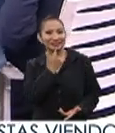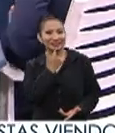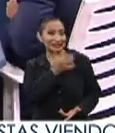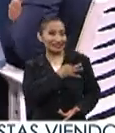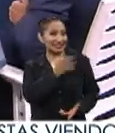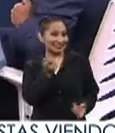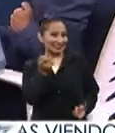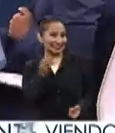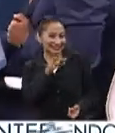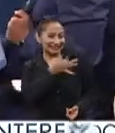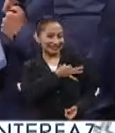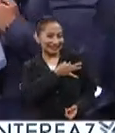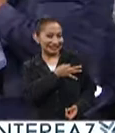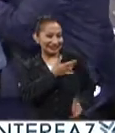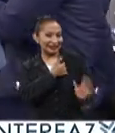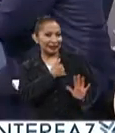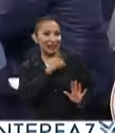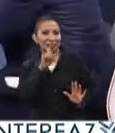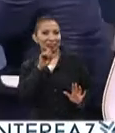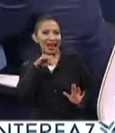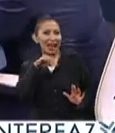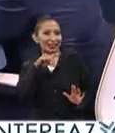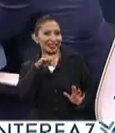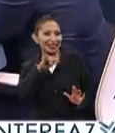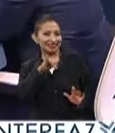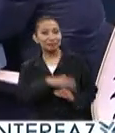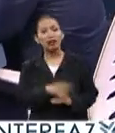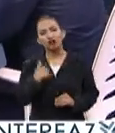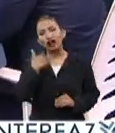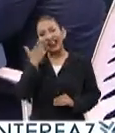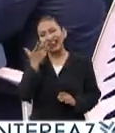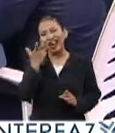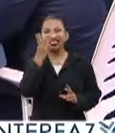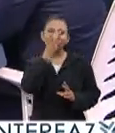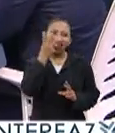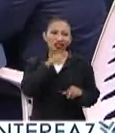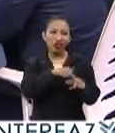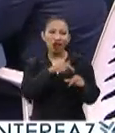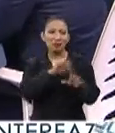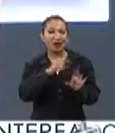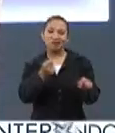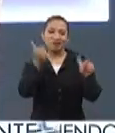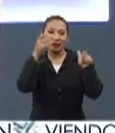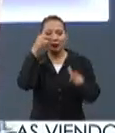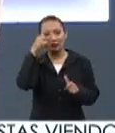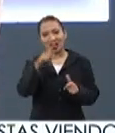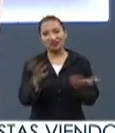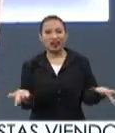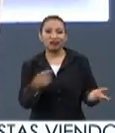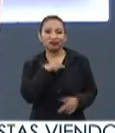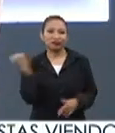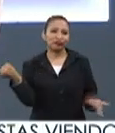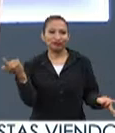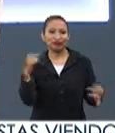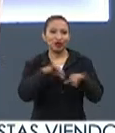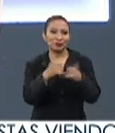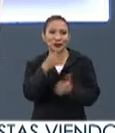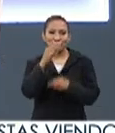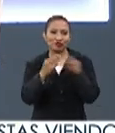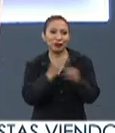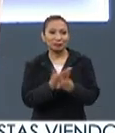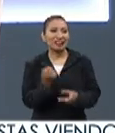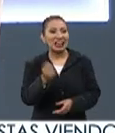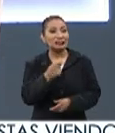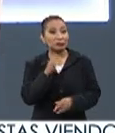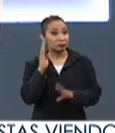italiano. El detallito. Eres un dandy. Sí, quería una tricolor, pero digo, ya eliminaron a México de la Copa del Mundo. Eso, ¿a quién representa?